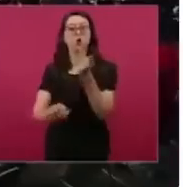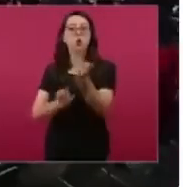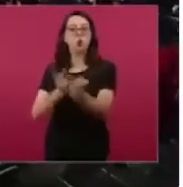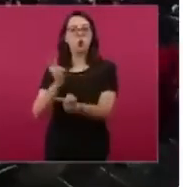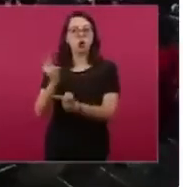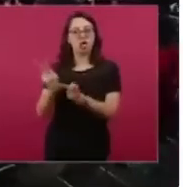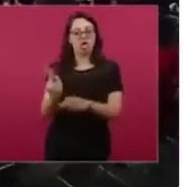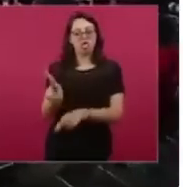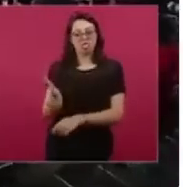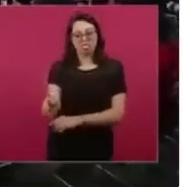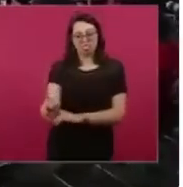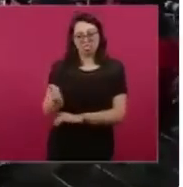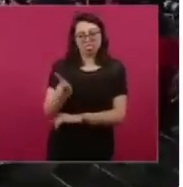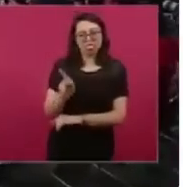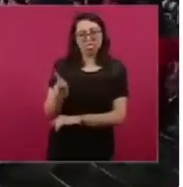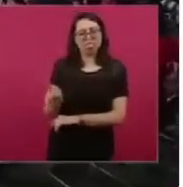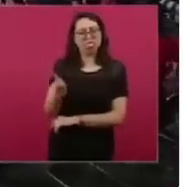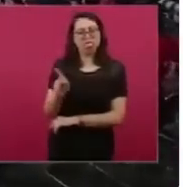entre